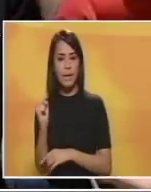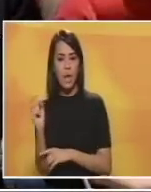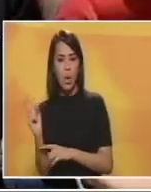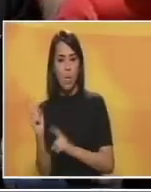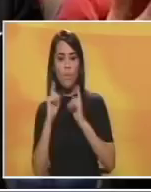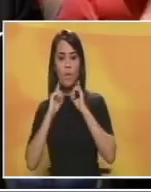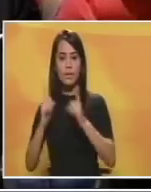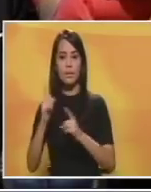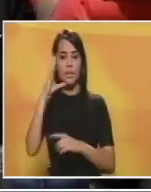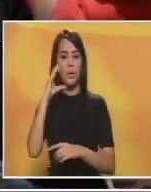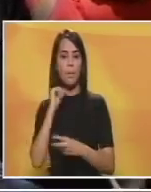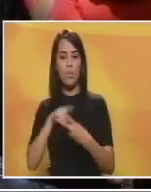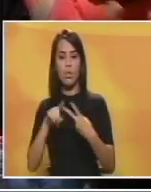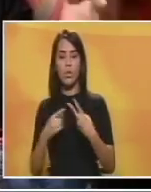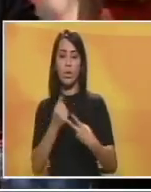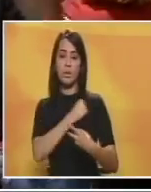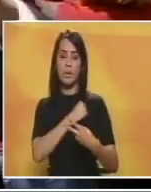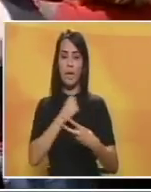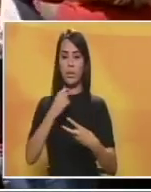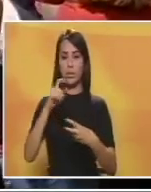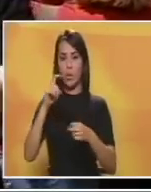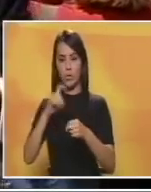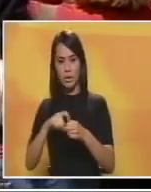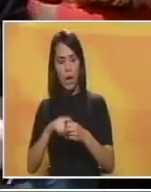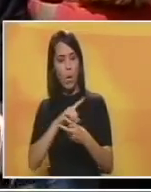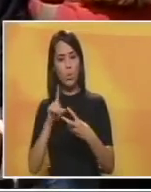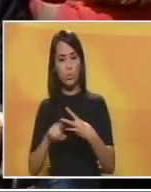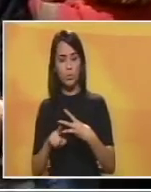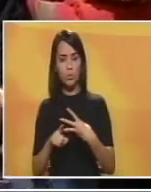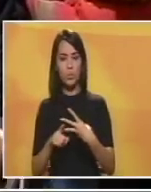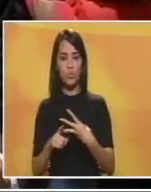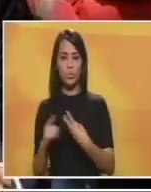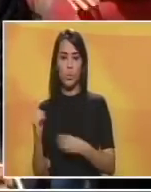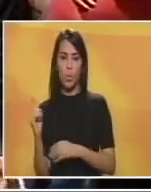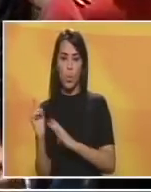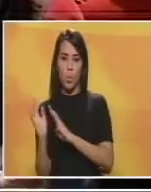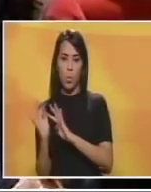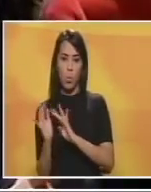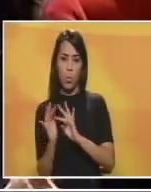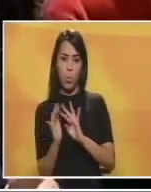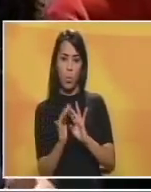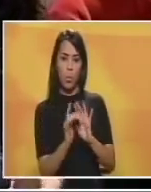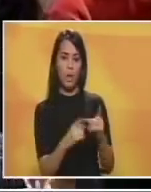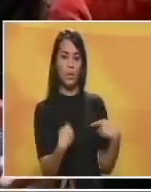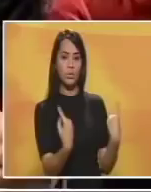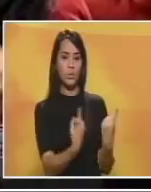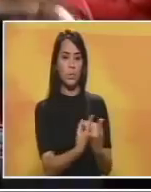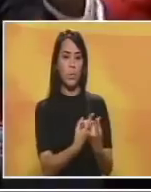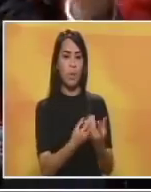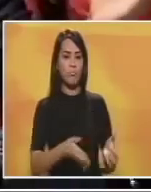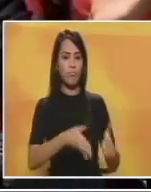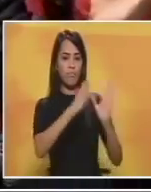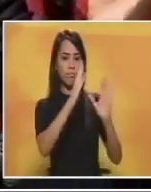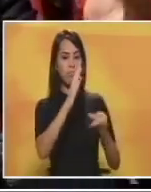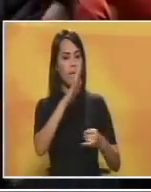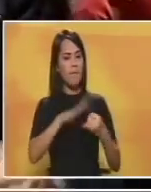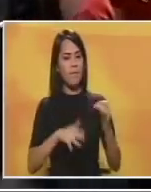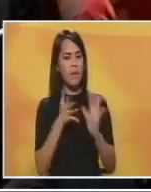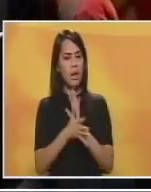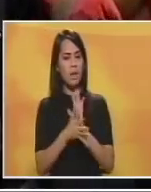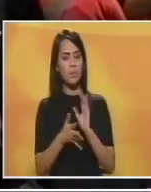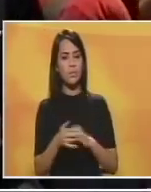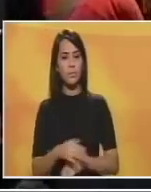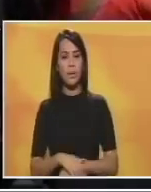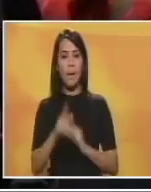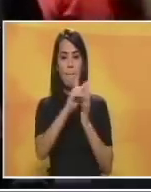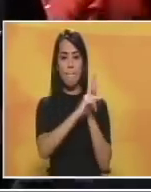Francisco de Miranda, Chacaíto, Chacao, la avenida Libertador, este punto específicamente de la previsora, y tendrá como destino final llegar